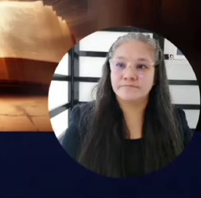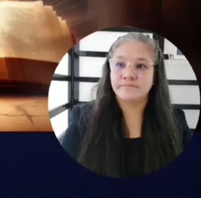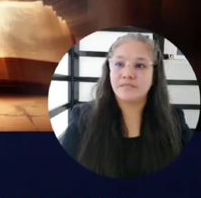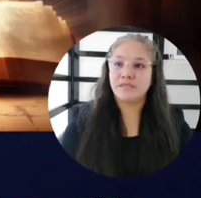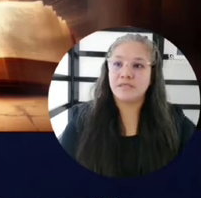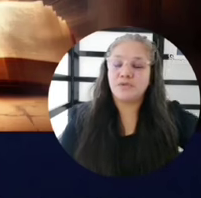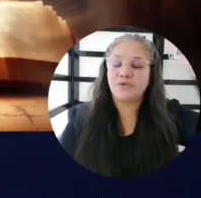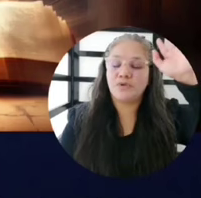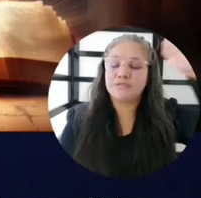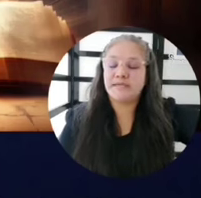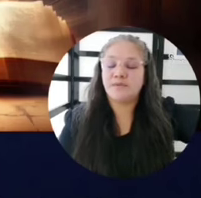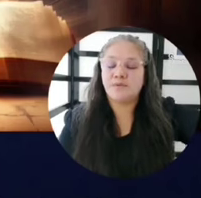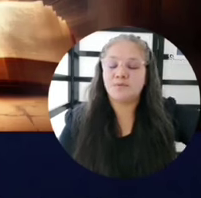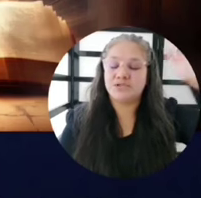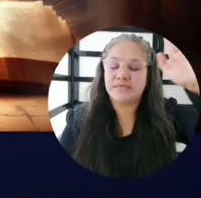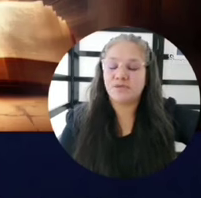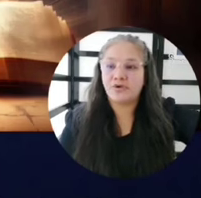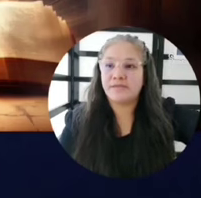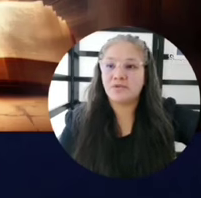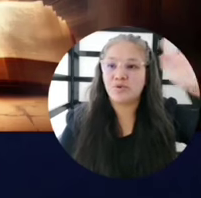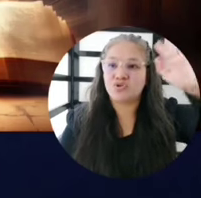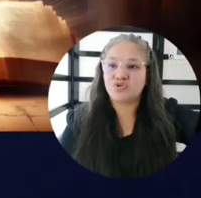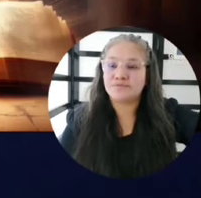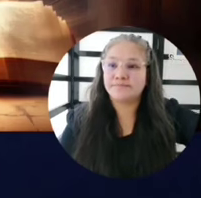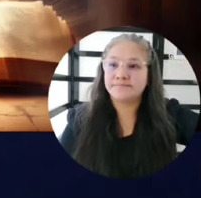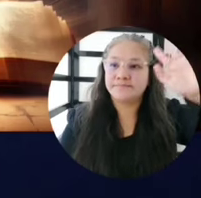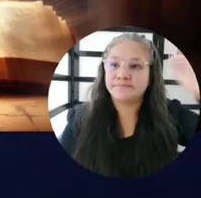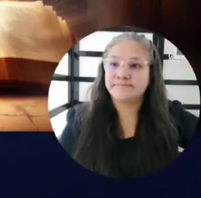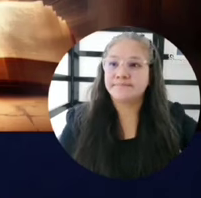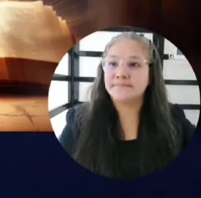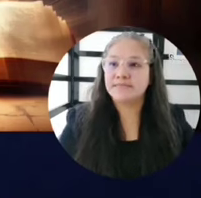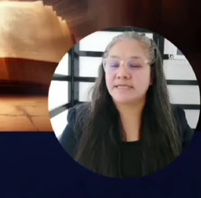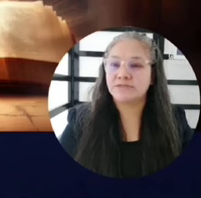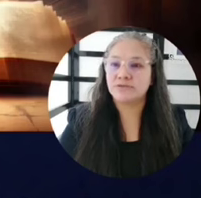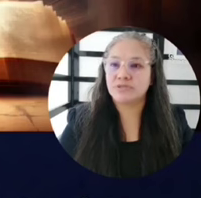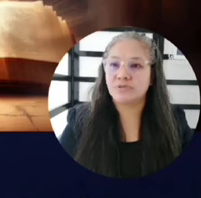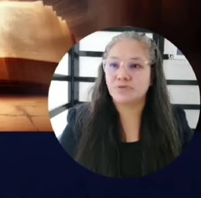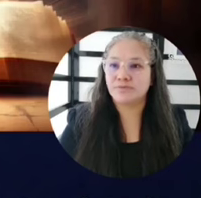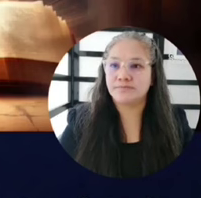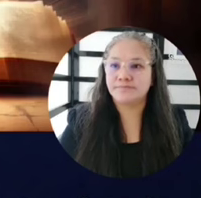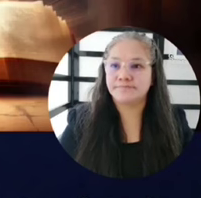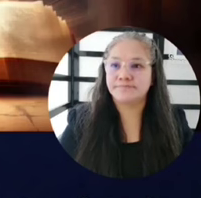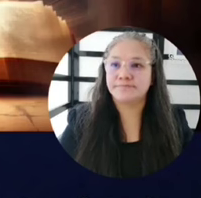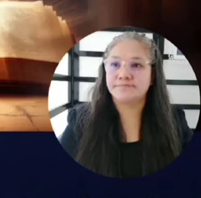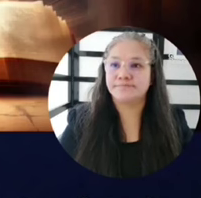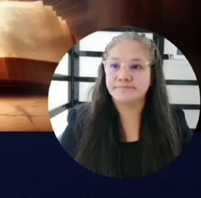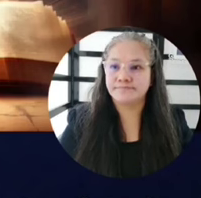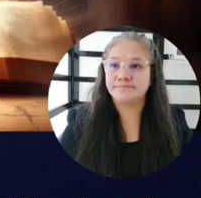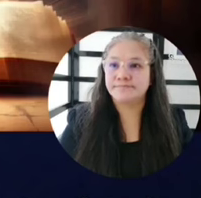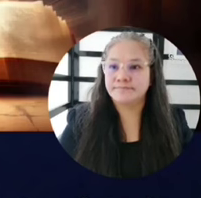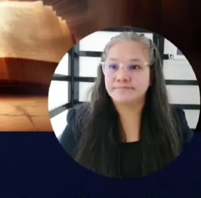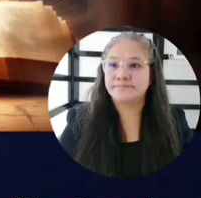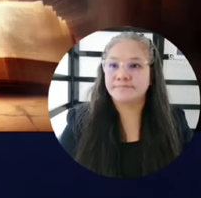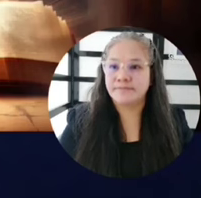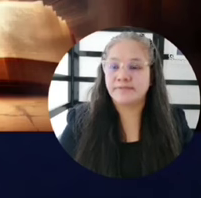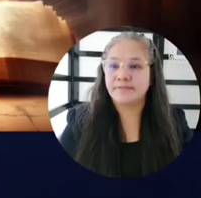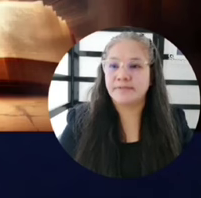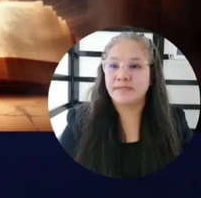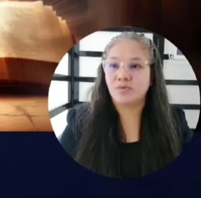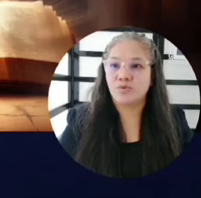sus vestidos. Alabanzas al nombre del Señor. Amigos que me oyen, ningún libro tiene el efecto espiritual que tiene